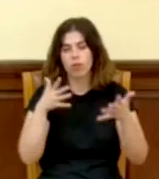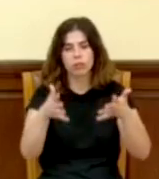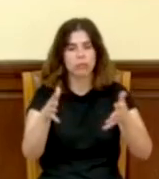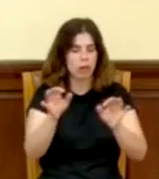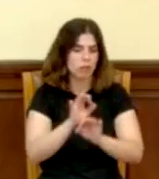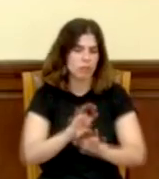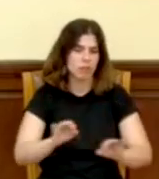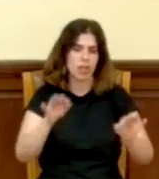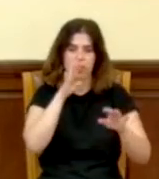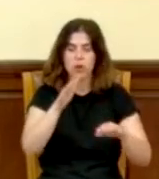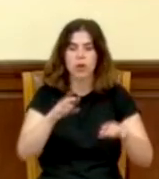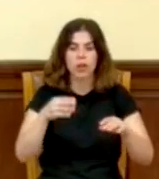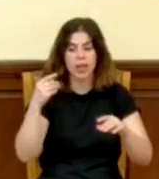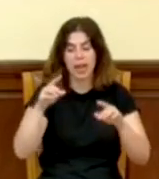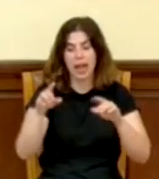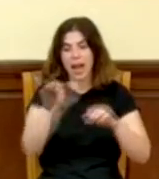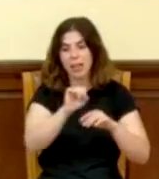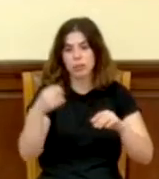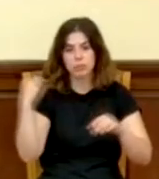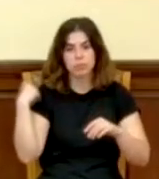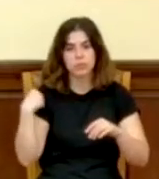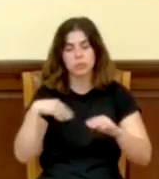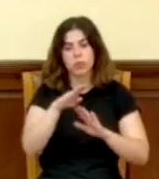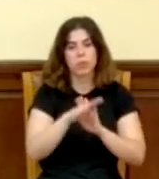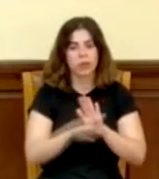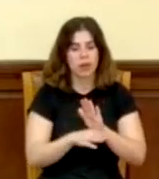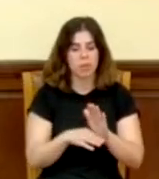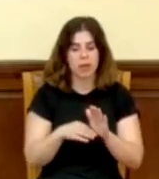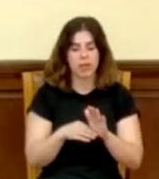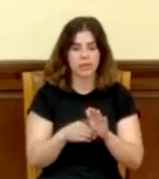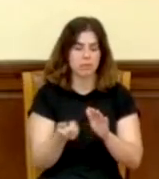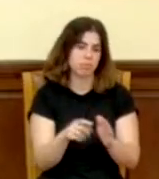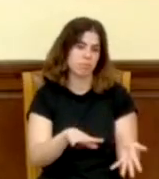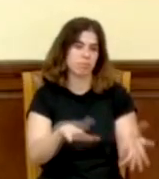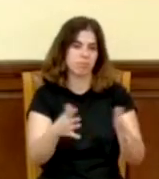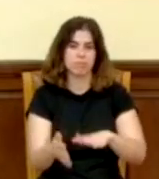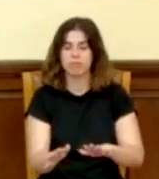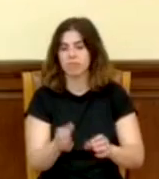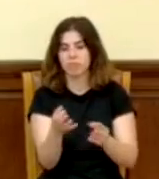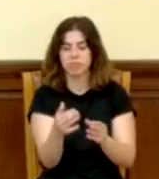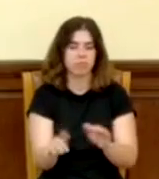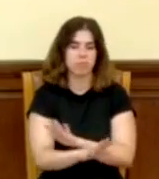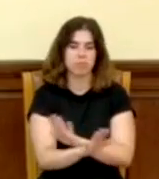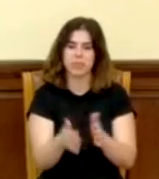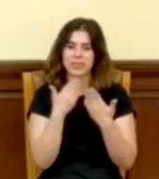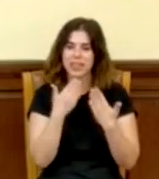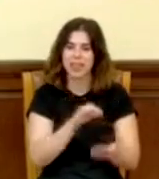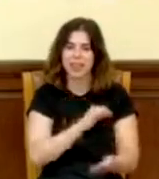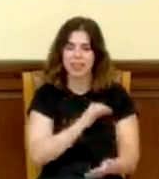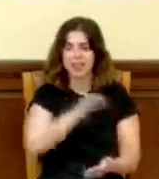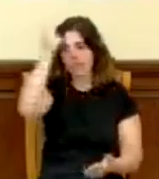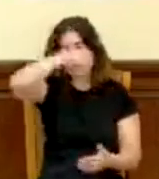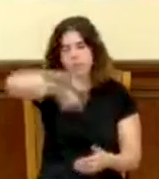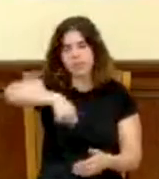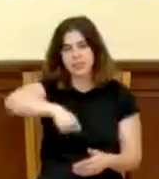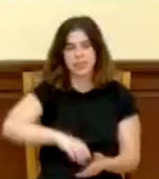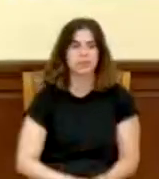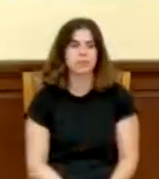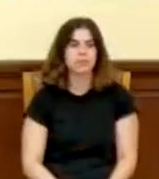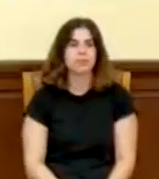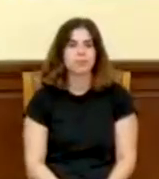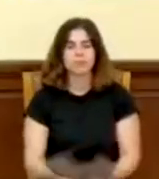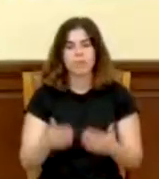mismo año se apliquen 2 programas de esa envergadura. Nada más. Gracias, señora alcalde. Muchas gracias, señor Rodríguez de